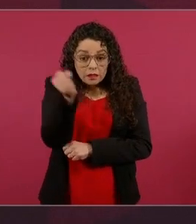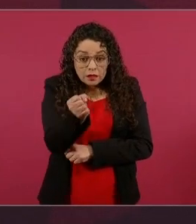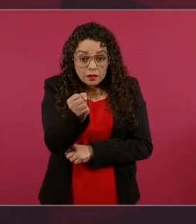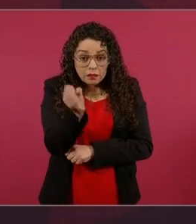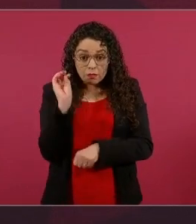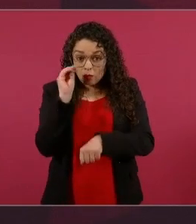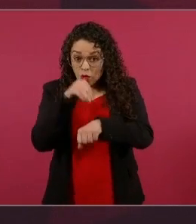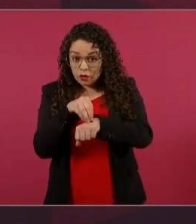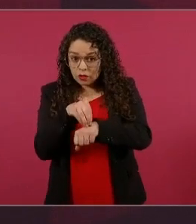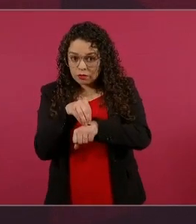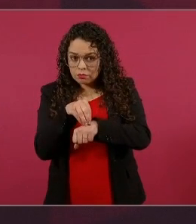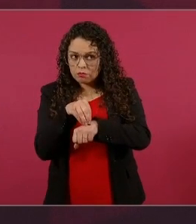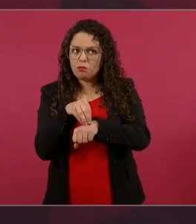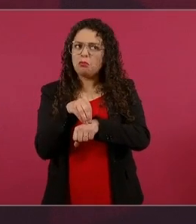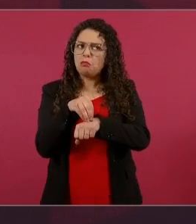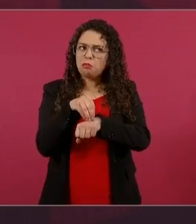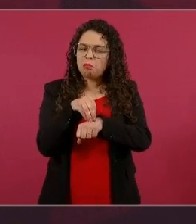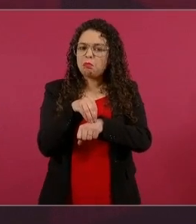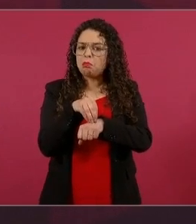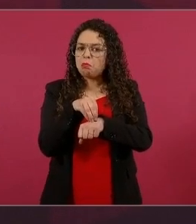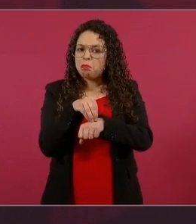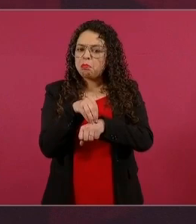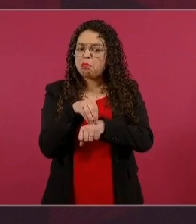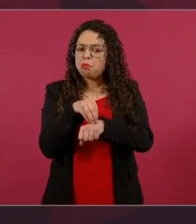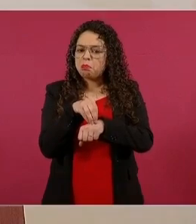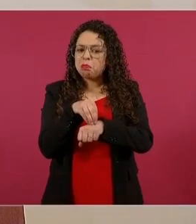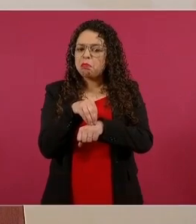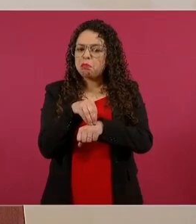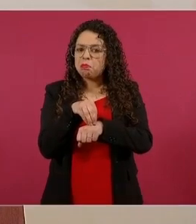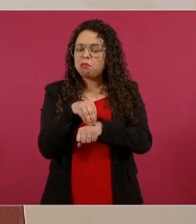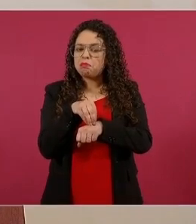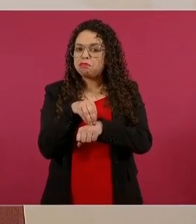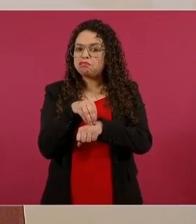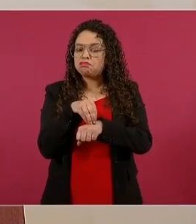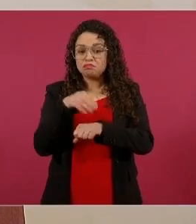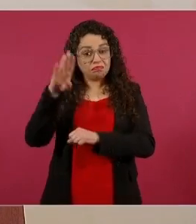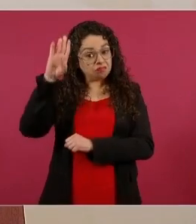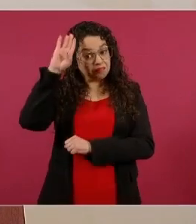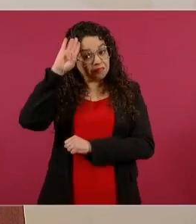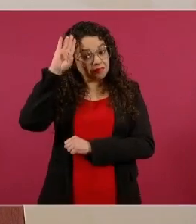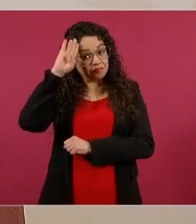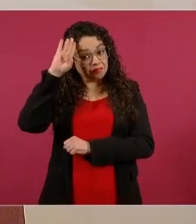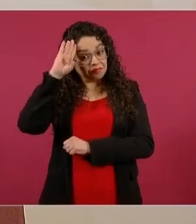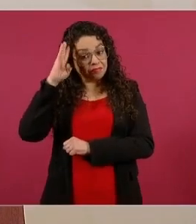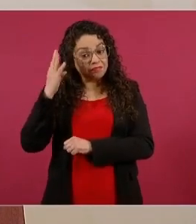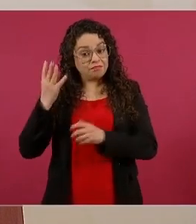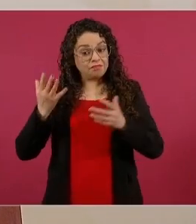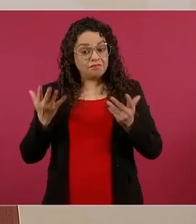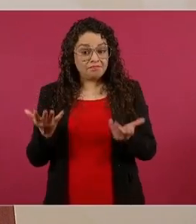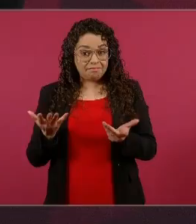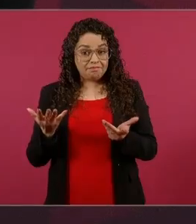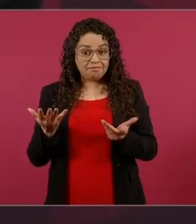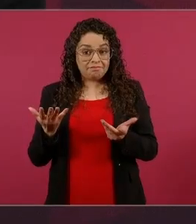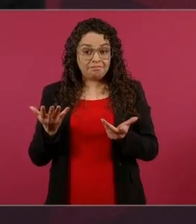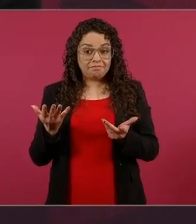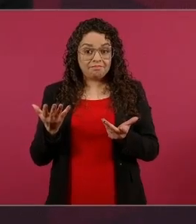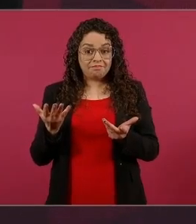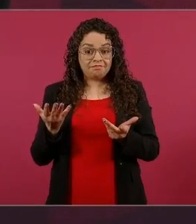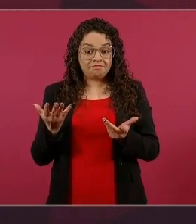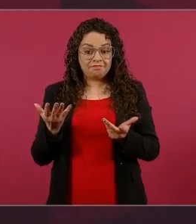como repartieron y rompieron primero rompieron repartieron la